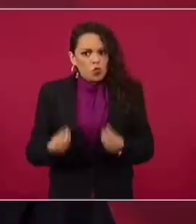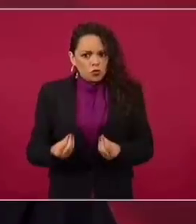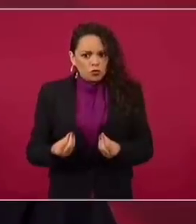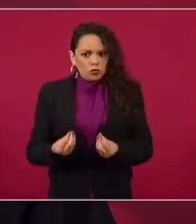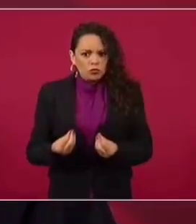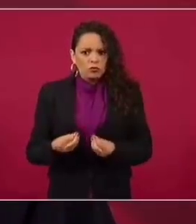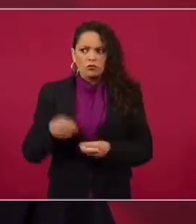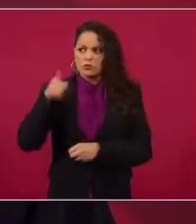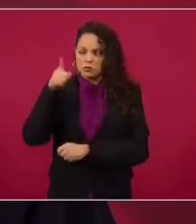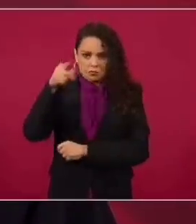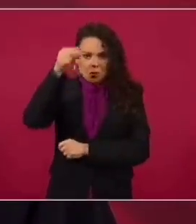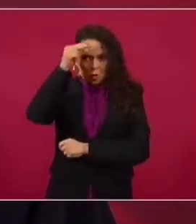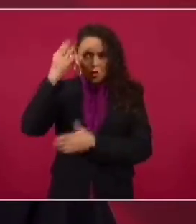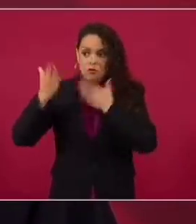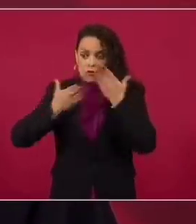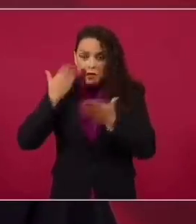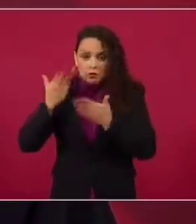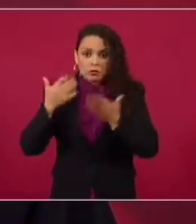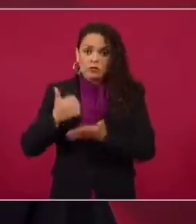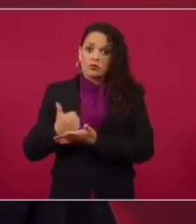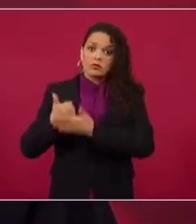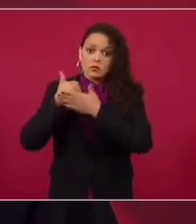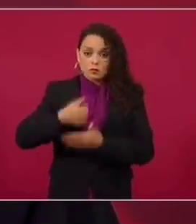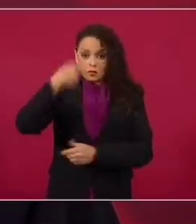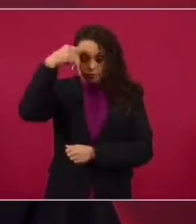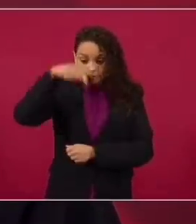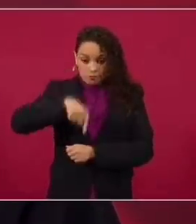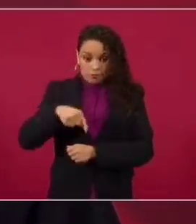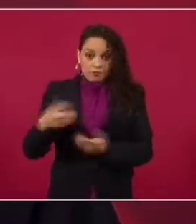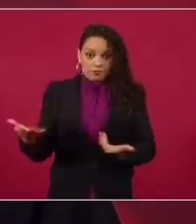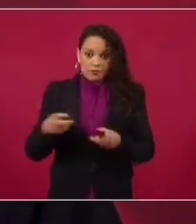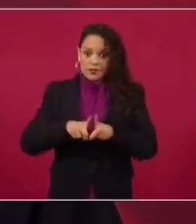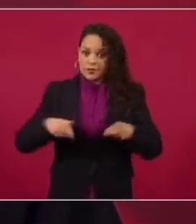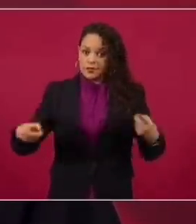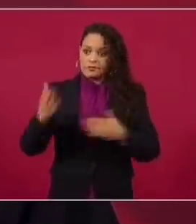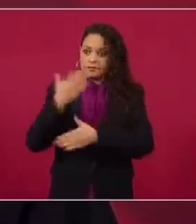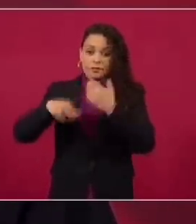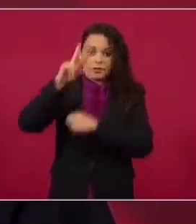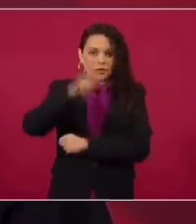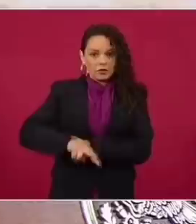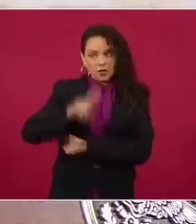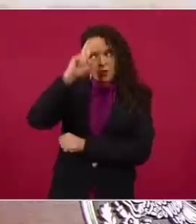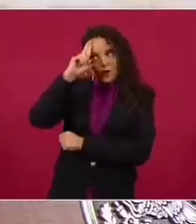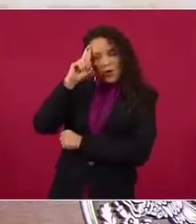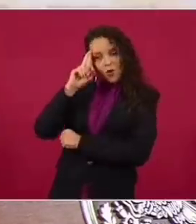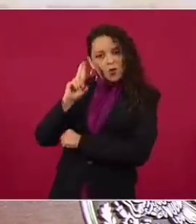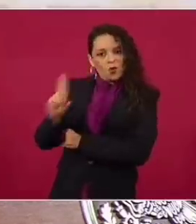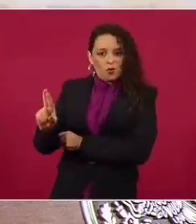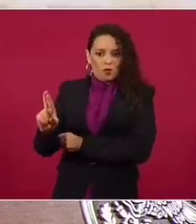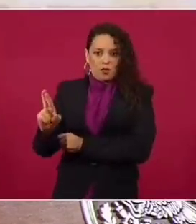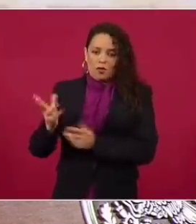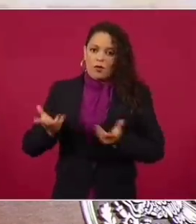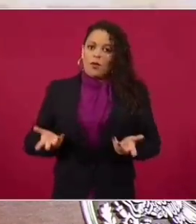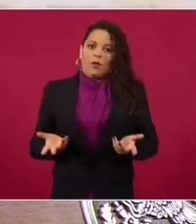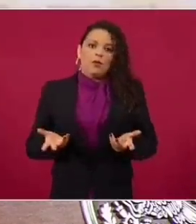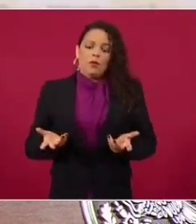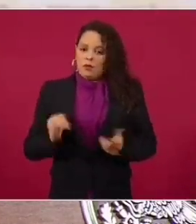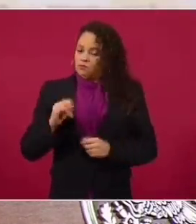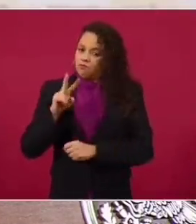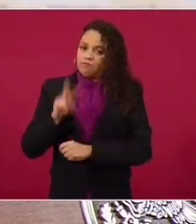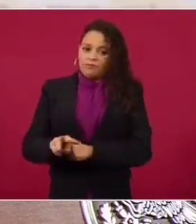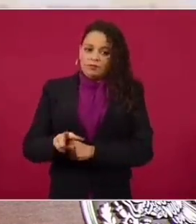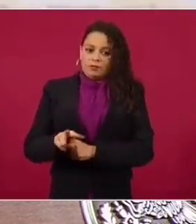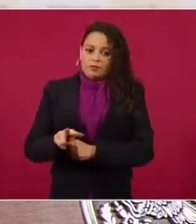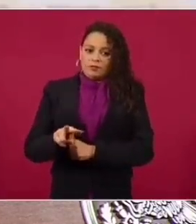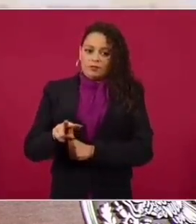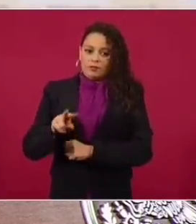preparada, que contribuyó al desarrollo de este país y que tienen todo nuestro respeto. Y los españoles de allá, todos,